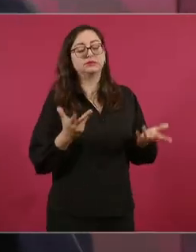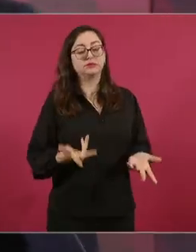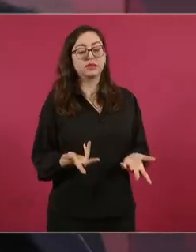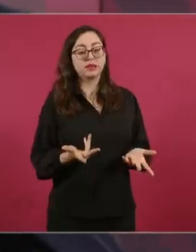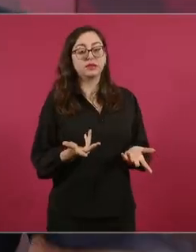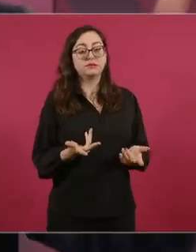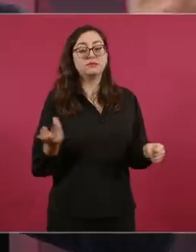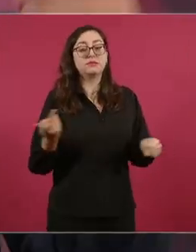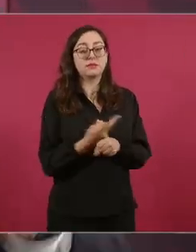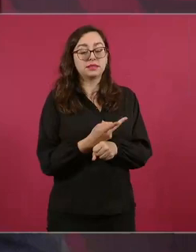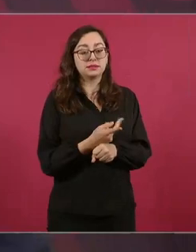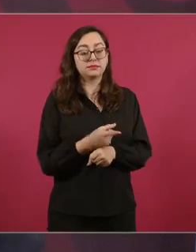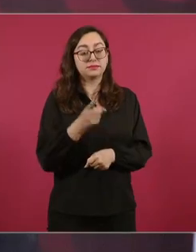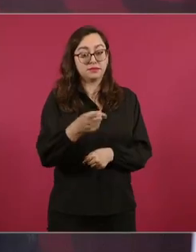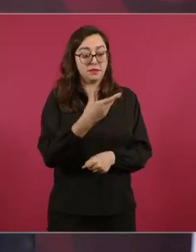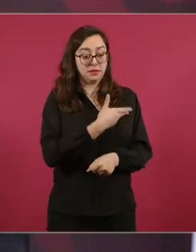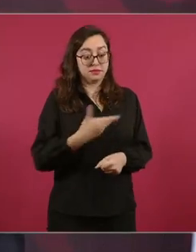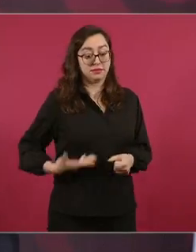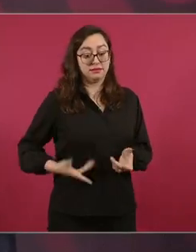la partida secreta.